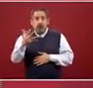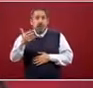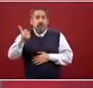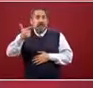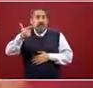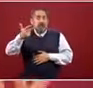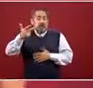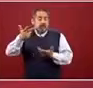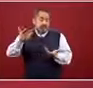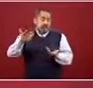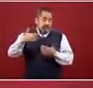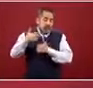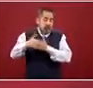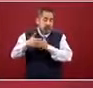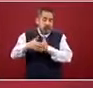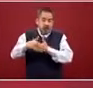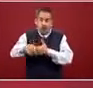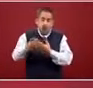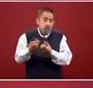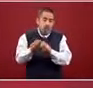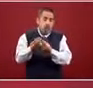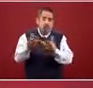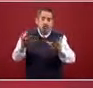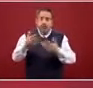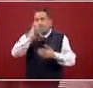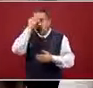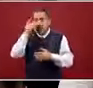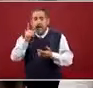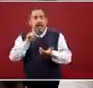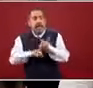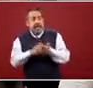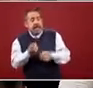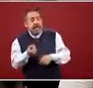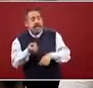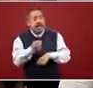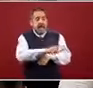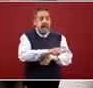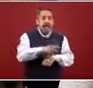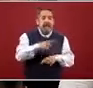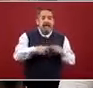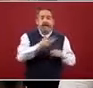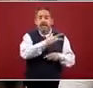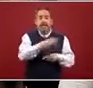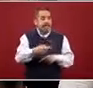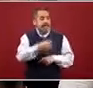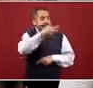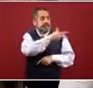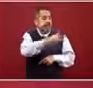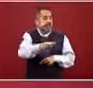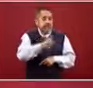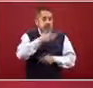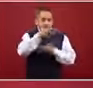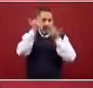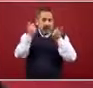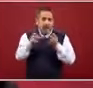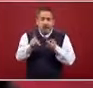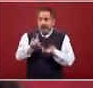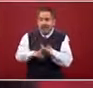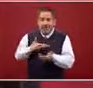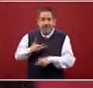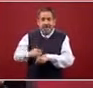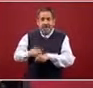20, llegará un momento en que los casos no son trazables, esa es una de las características de la fase 2,